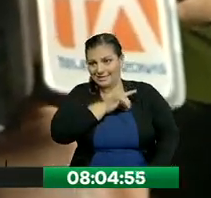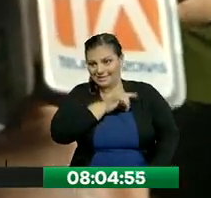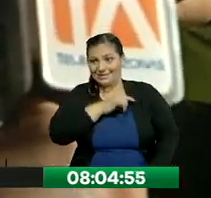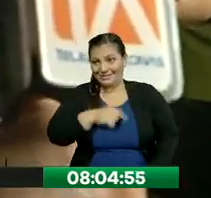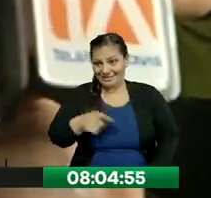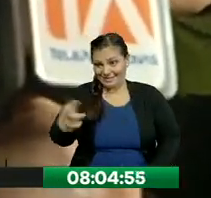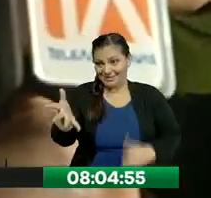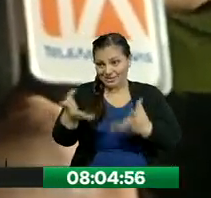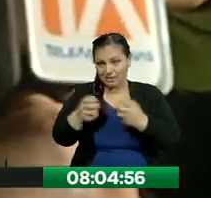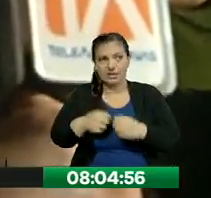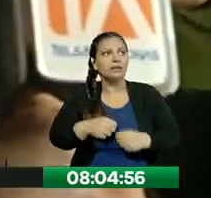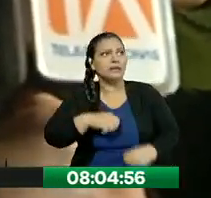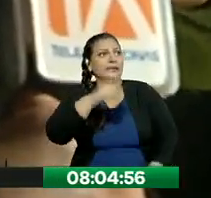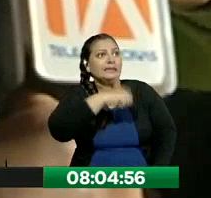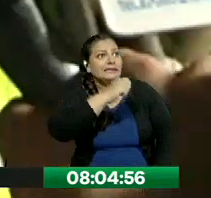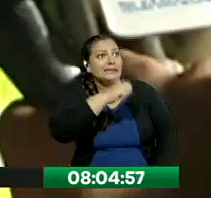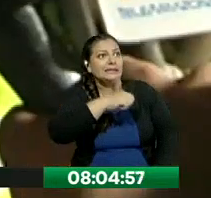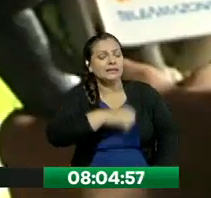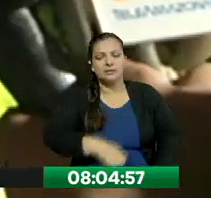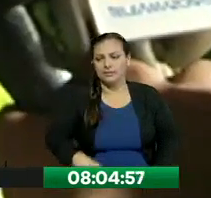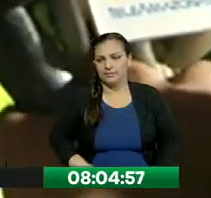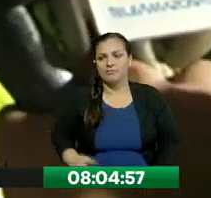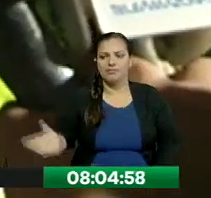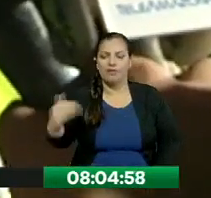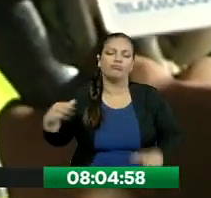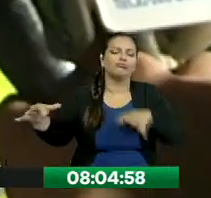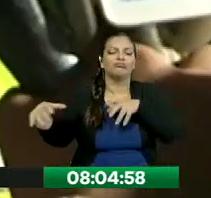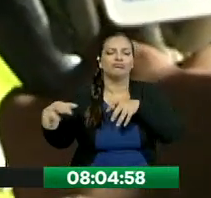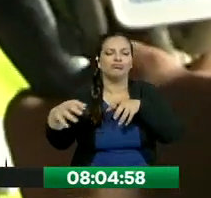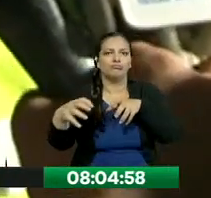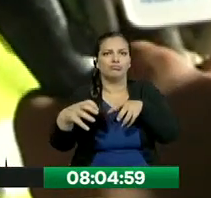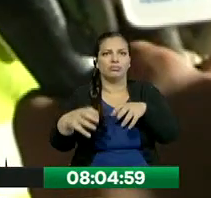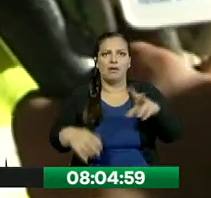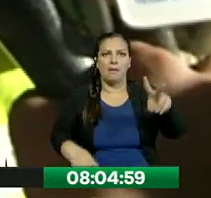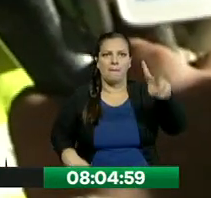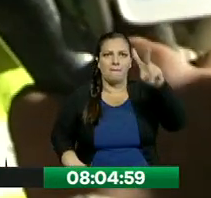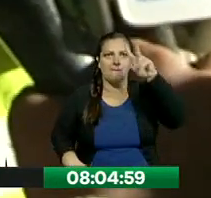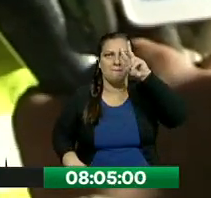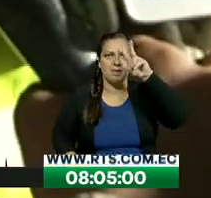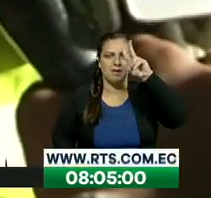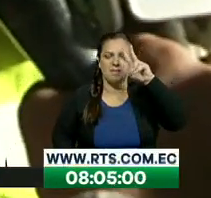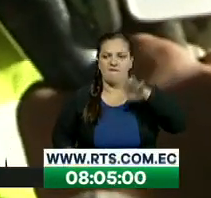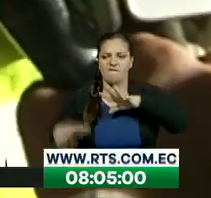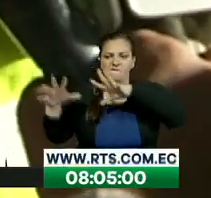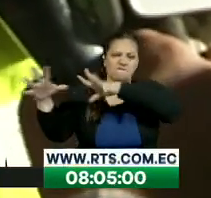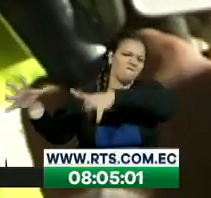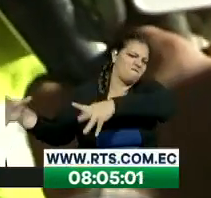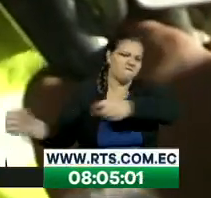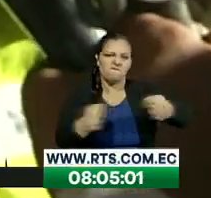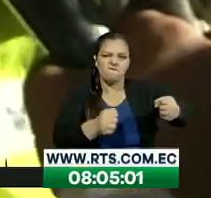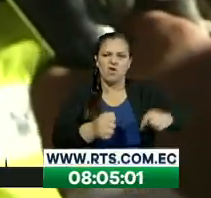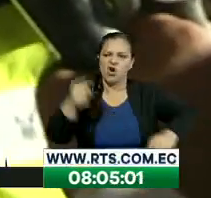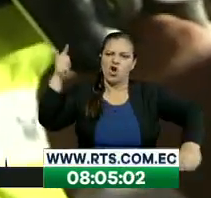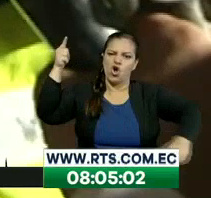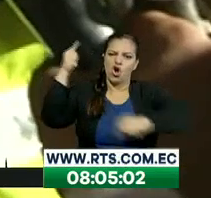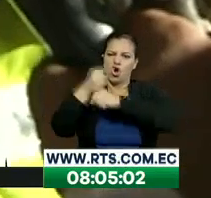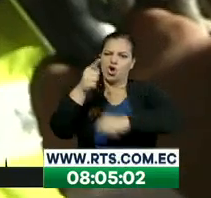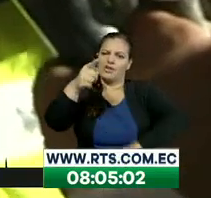Chile. En donde la trayectoria, pues, con ciertas chicas, pues, ya seleccionadas, obviamente, realizaban algún